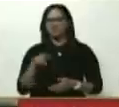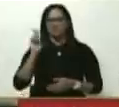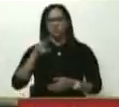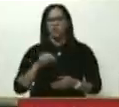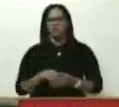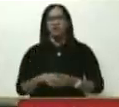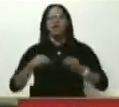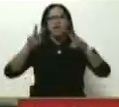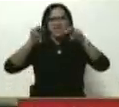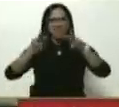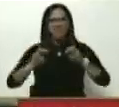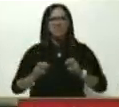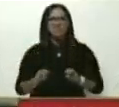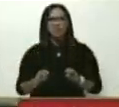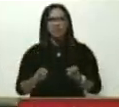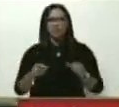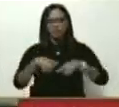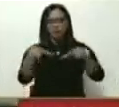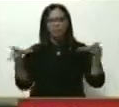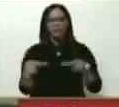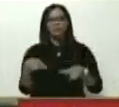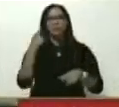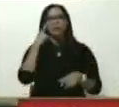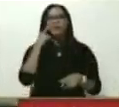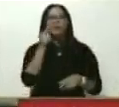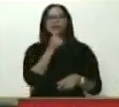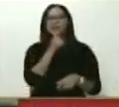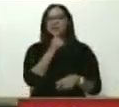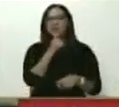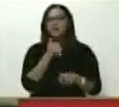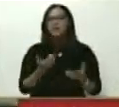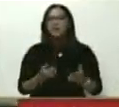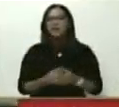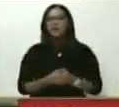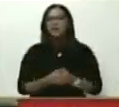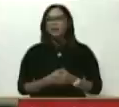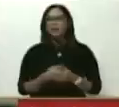esos escenarios para que ustedes vean a quién dejan de presidente.